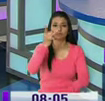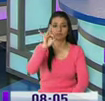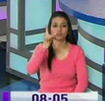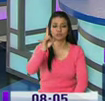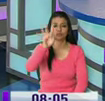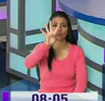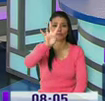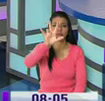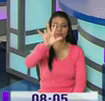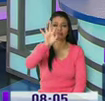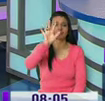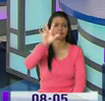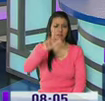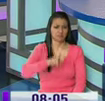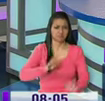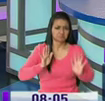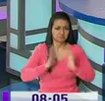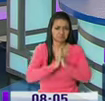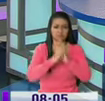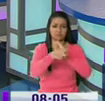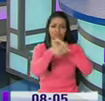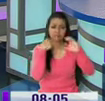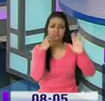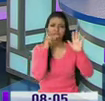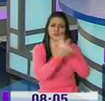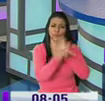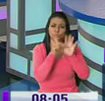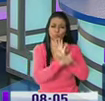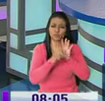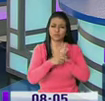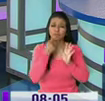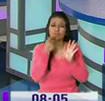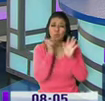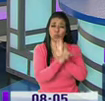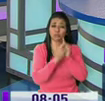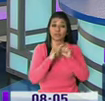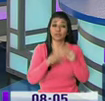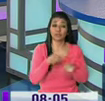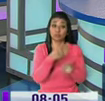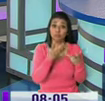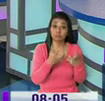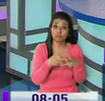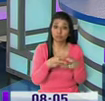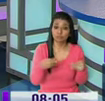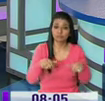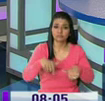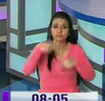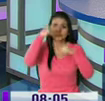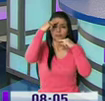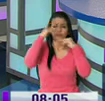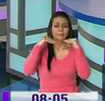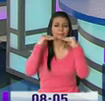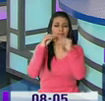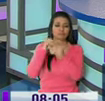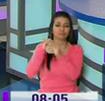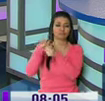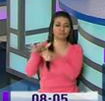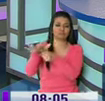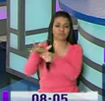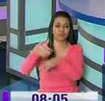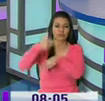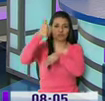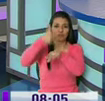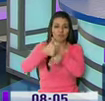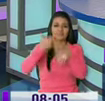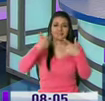098-518-4393. Les reto, vecinos, mándenos todas las denuncias, todo lo que usted quiere que se arregle. El noticiero más influyente de la comunidad ha